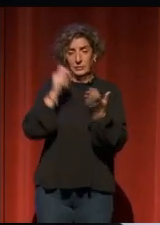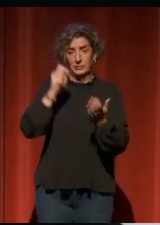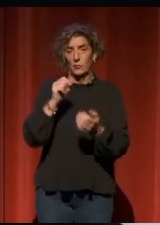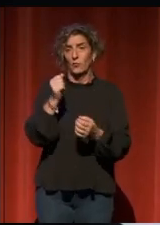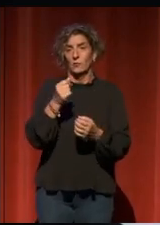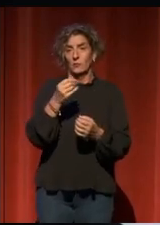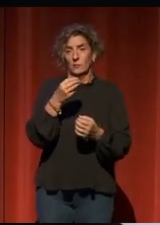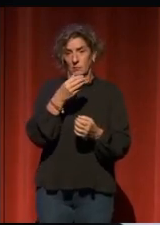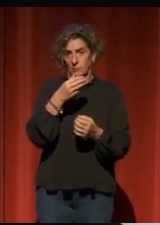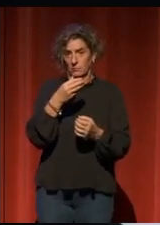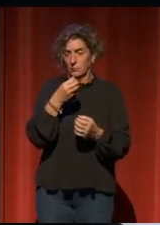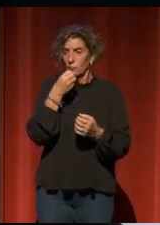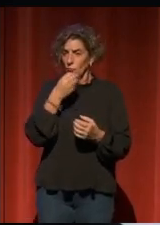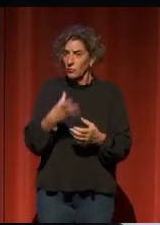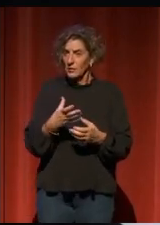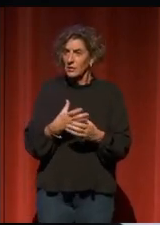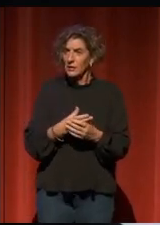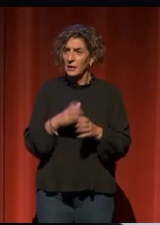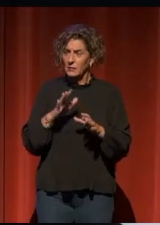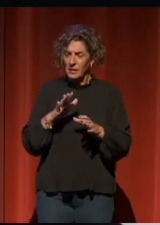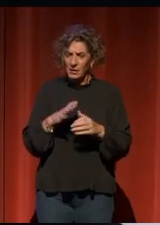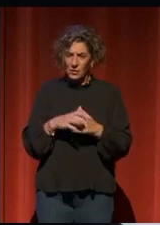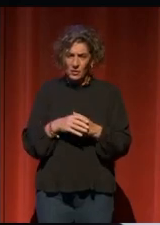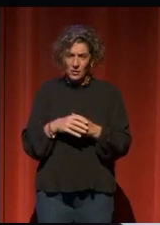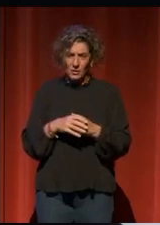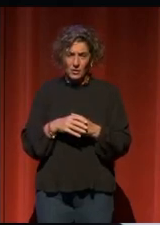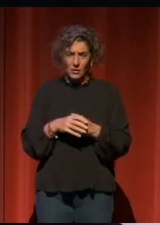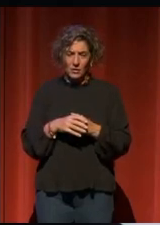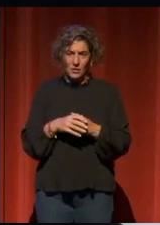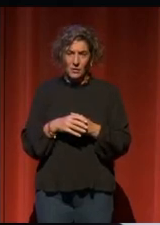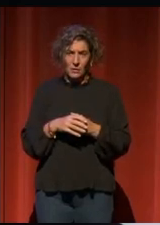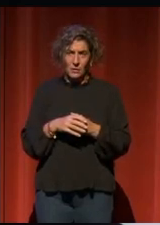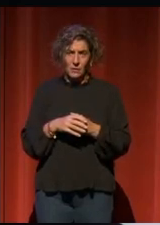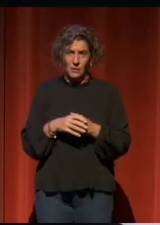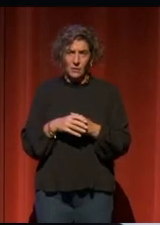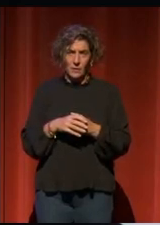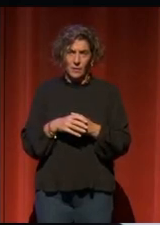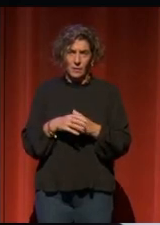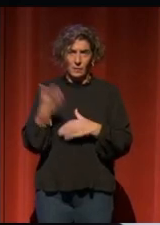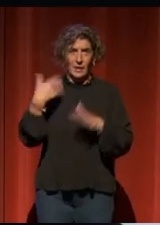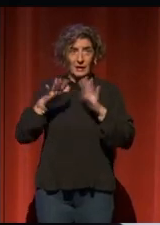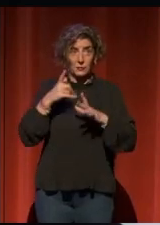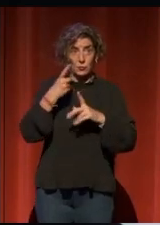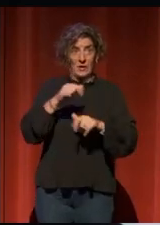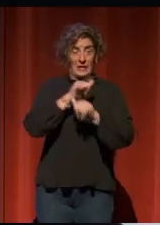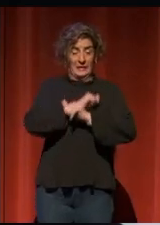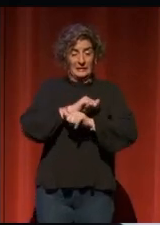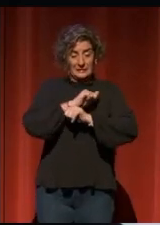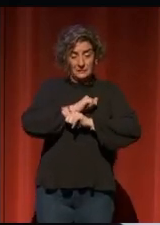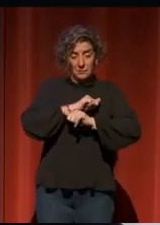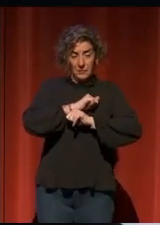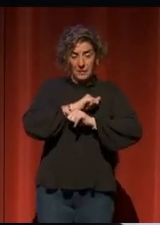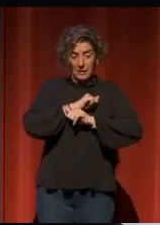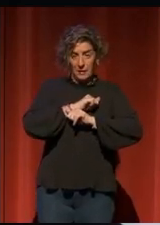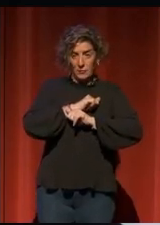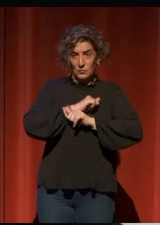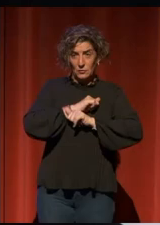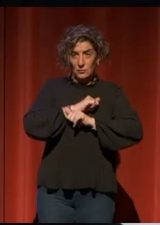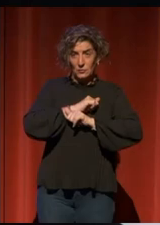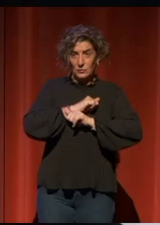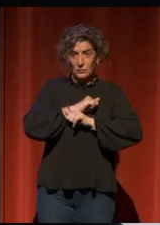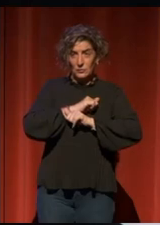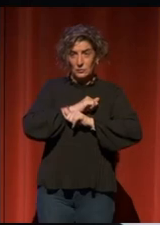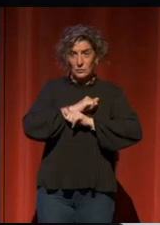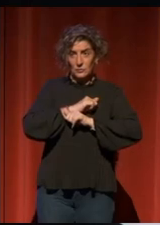¿para qué negarlo? Nos priva, sin embargo, de una espera para reflexionar y que